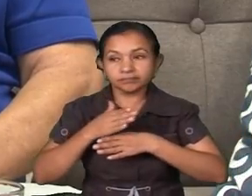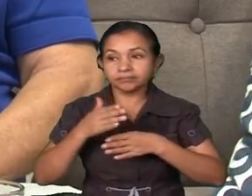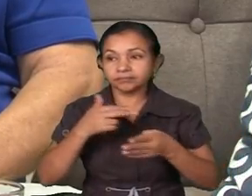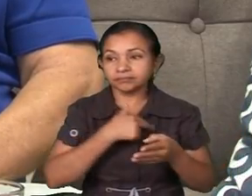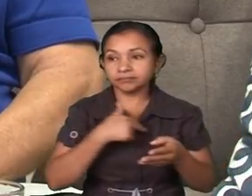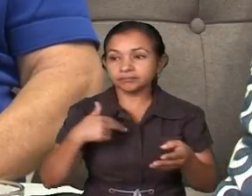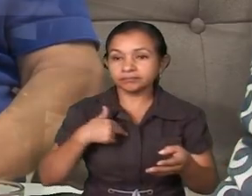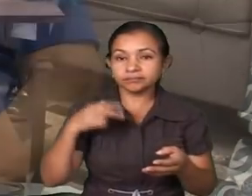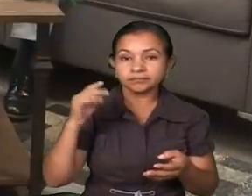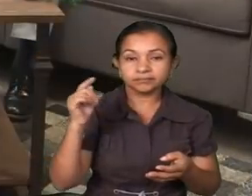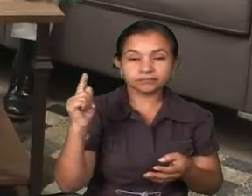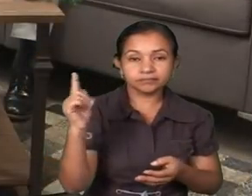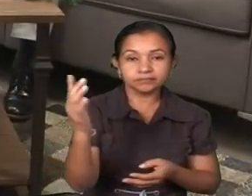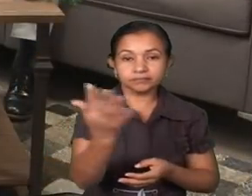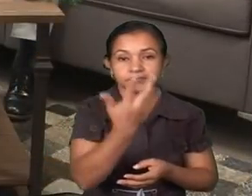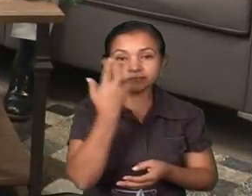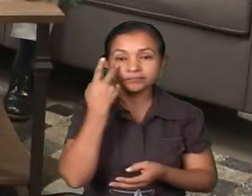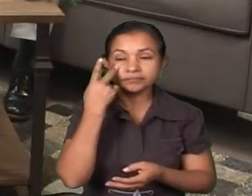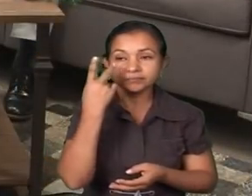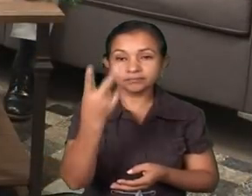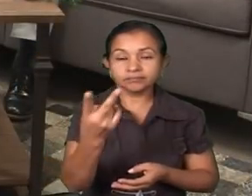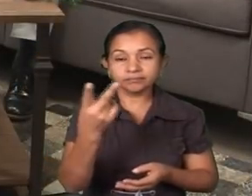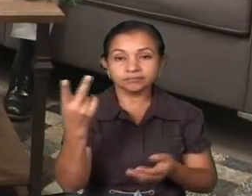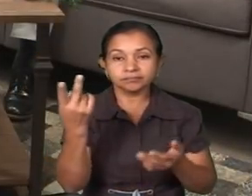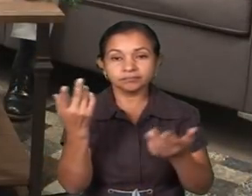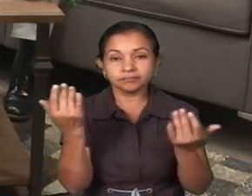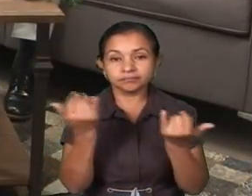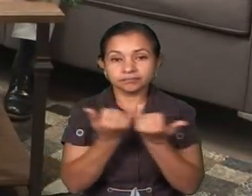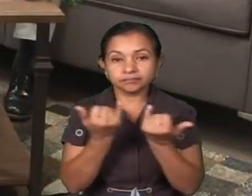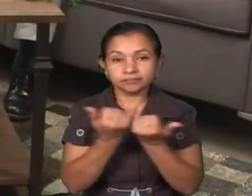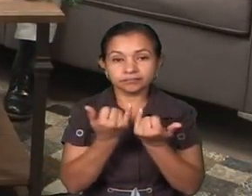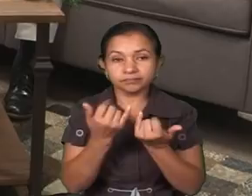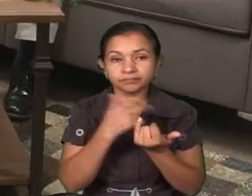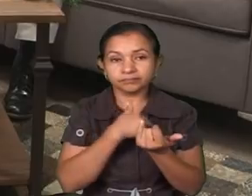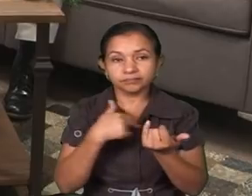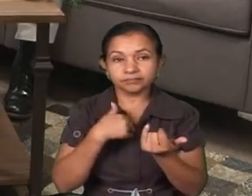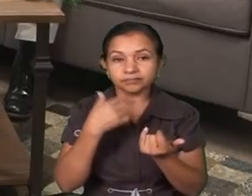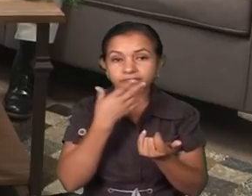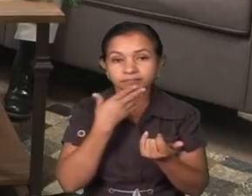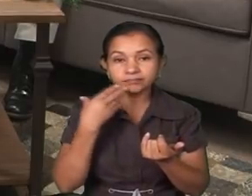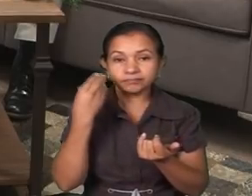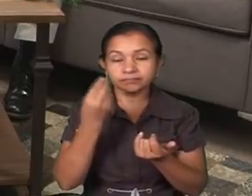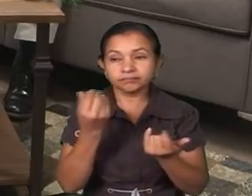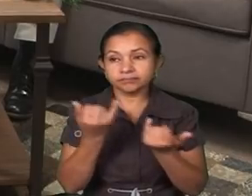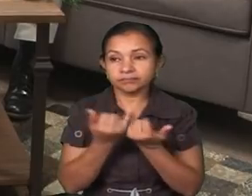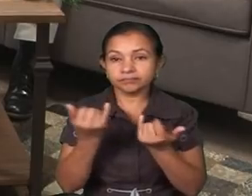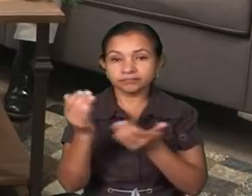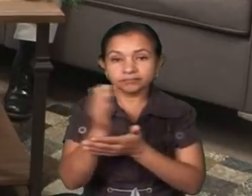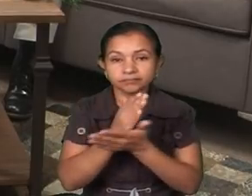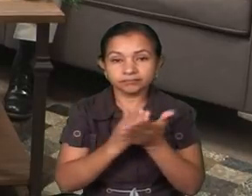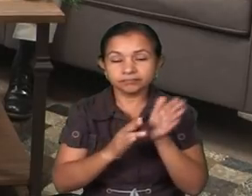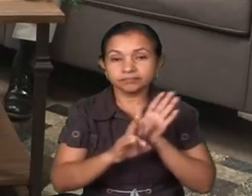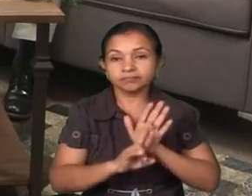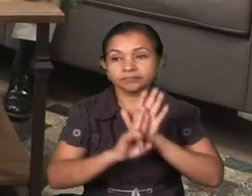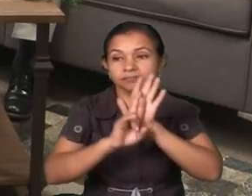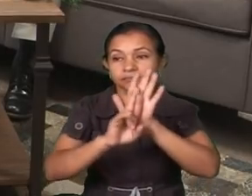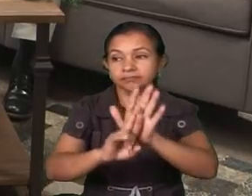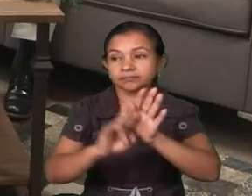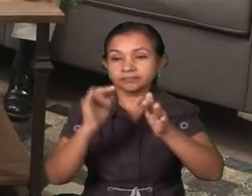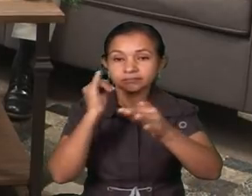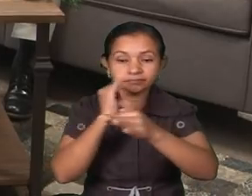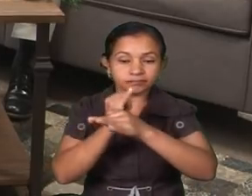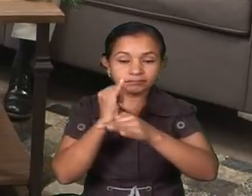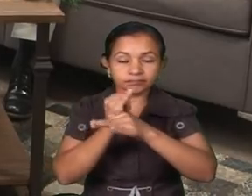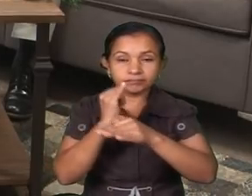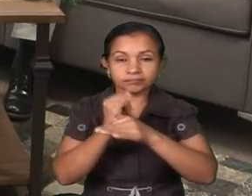precisamente toda esa visión religiosa y esa amalgama extraña que se da entre ONGs, algunos representantes de la Iglesia Católica